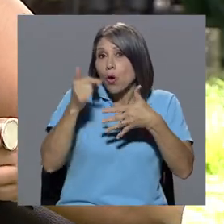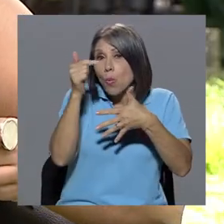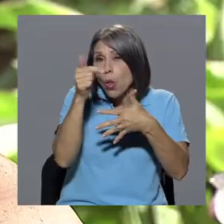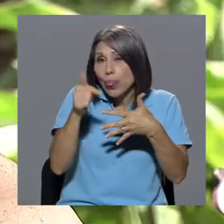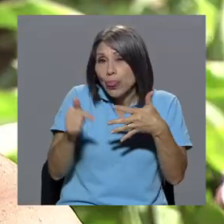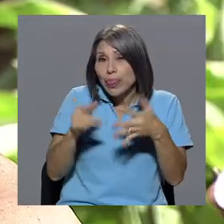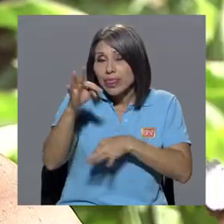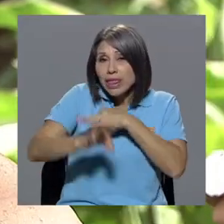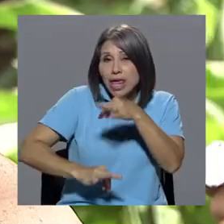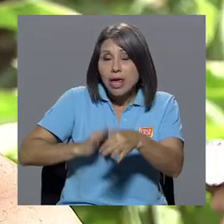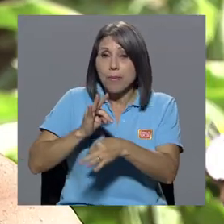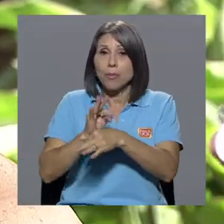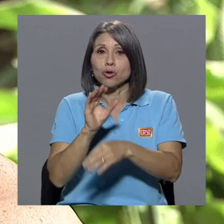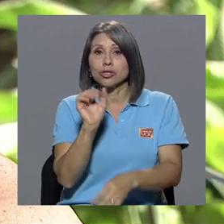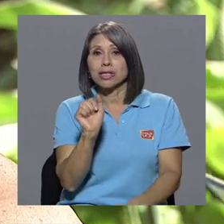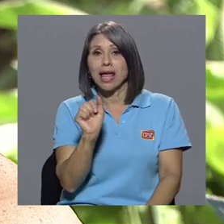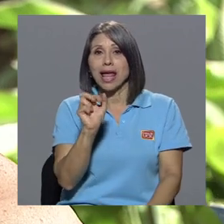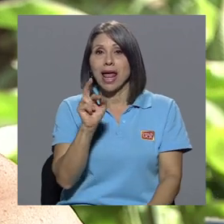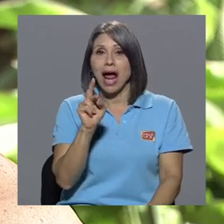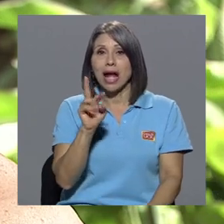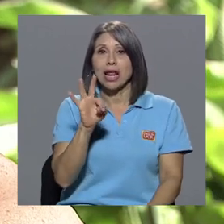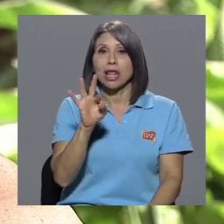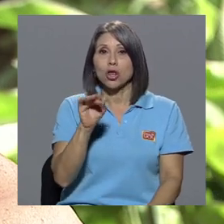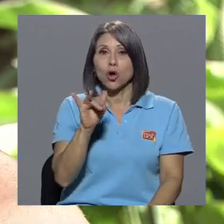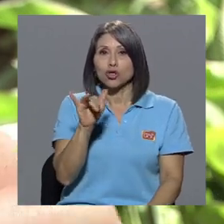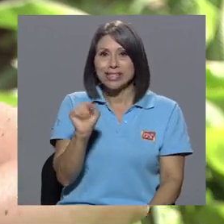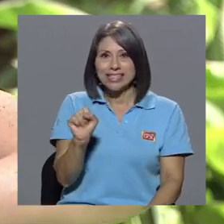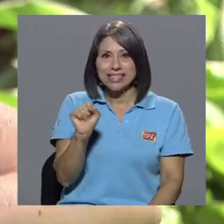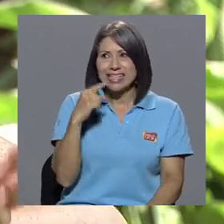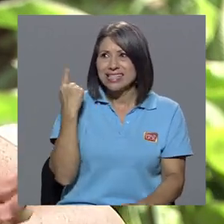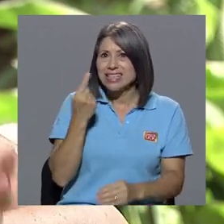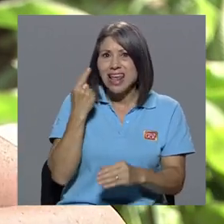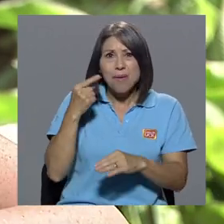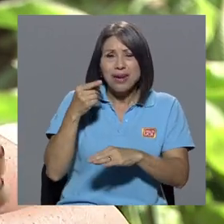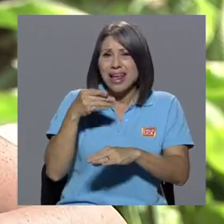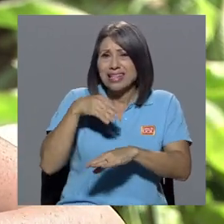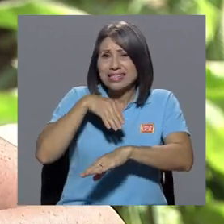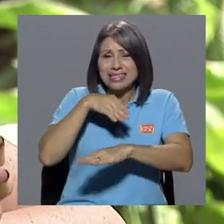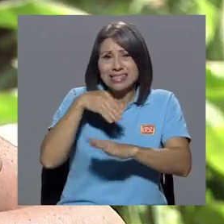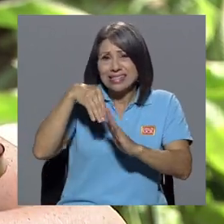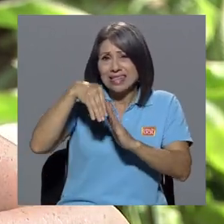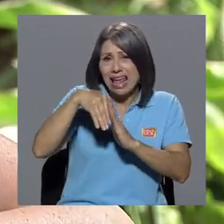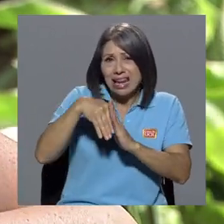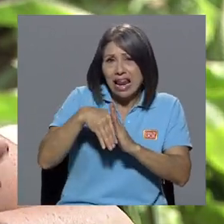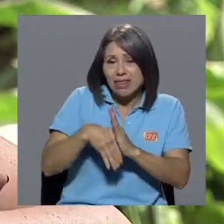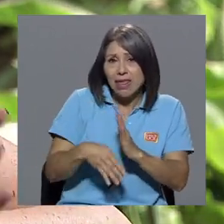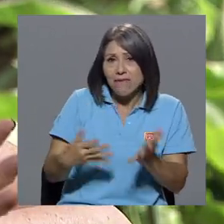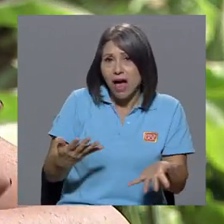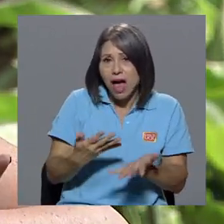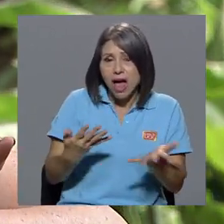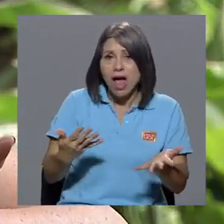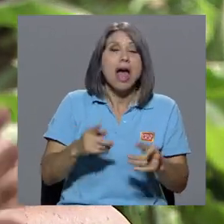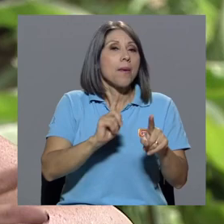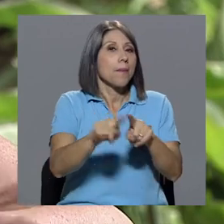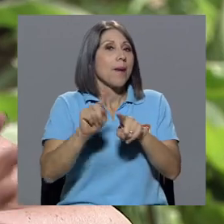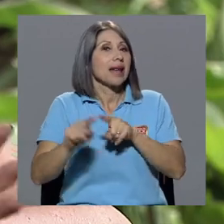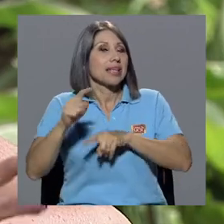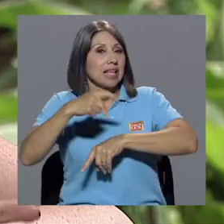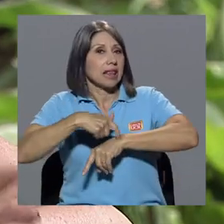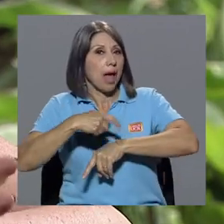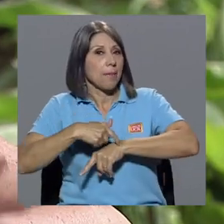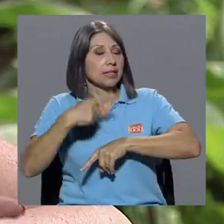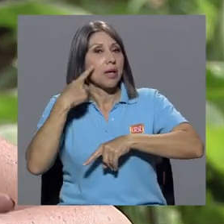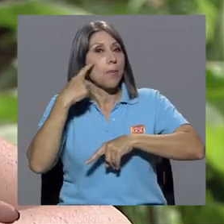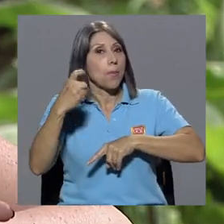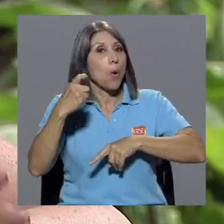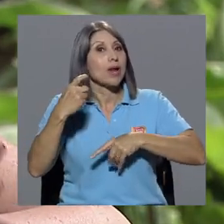artrosis? Siempre es degenerativa, digamos. Sí, bueno, hay varias etapas, ¿verdad? Dentro de lo que porque el grado de